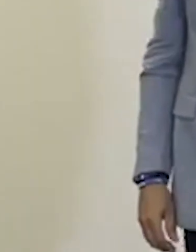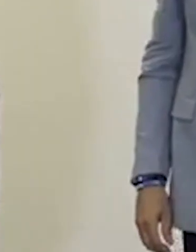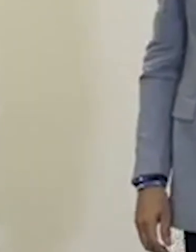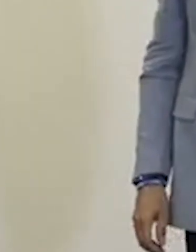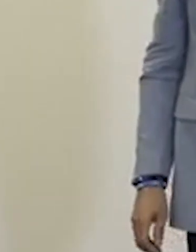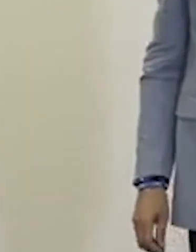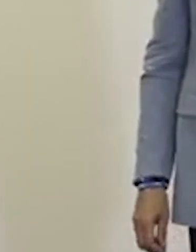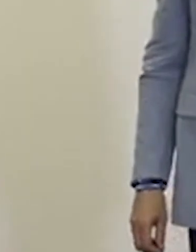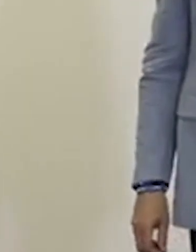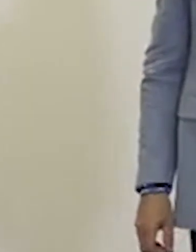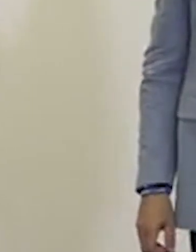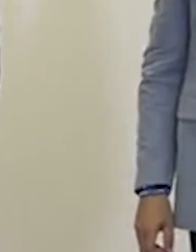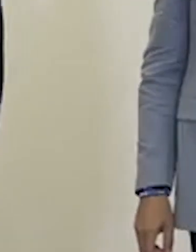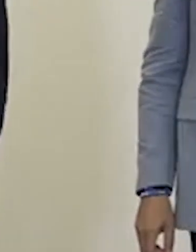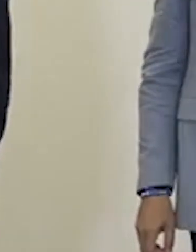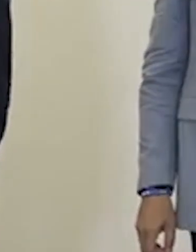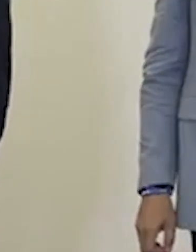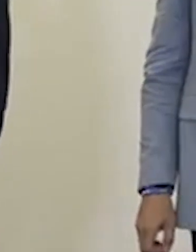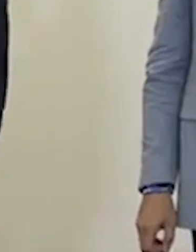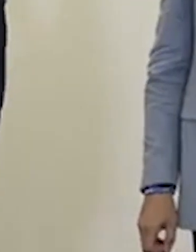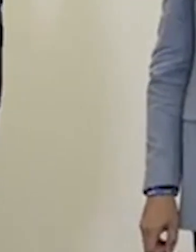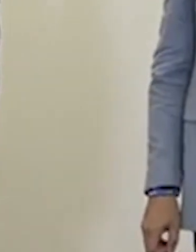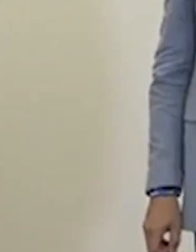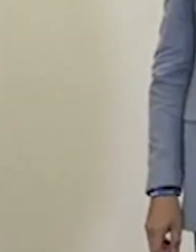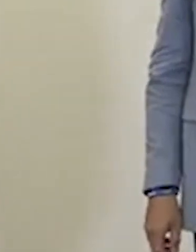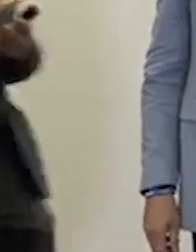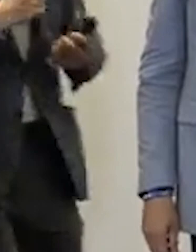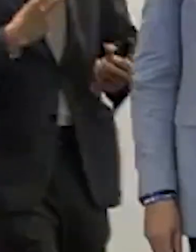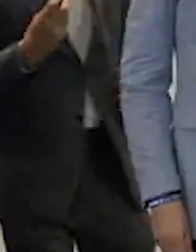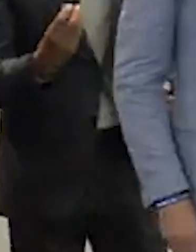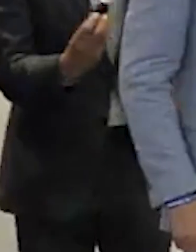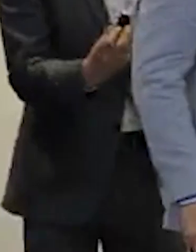Líderes de partidos opositores repartieron culpas y